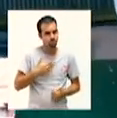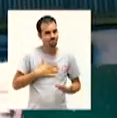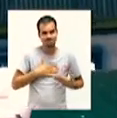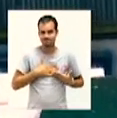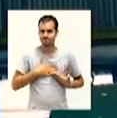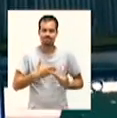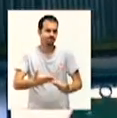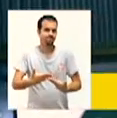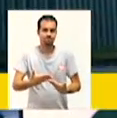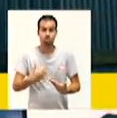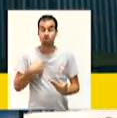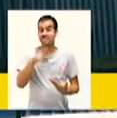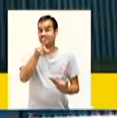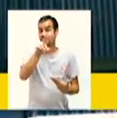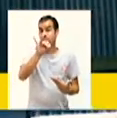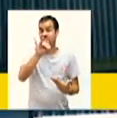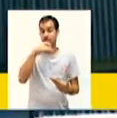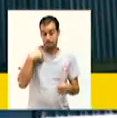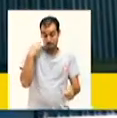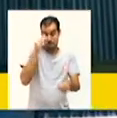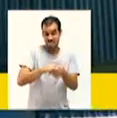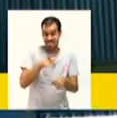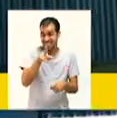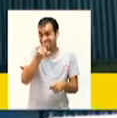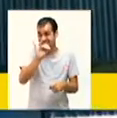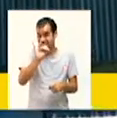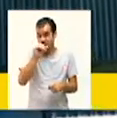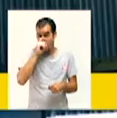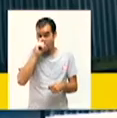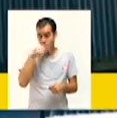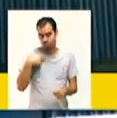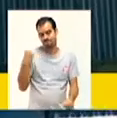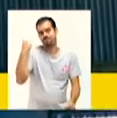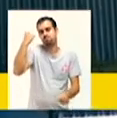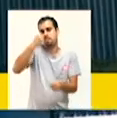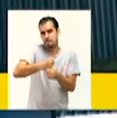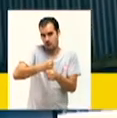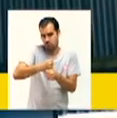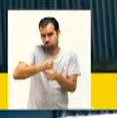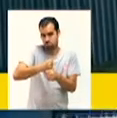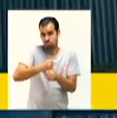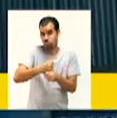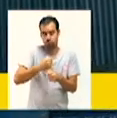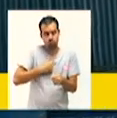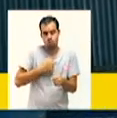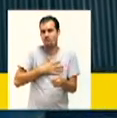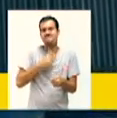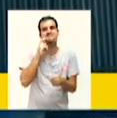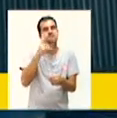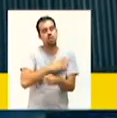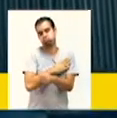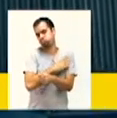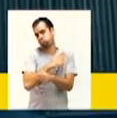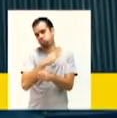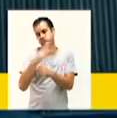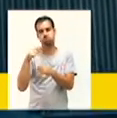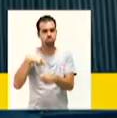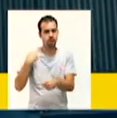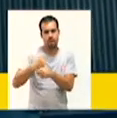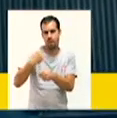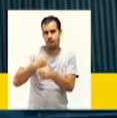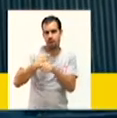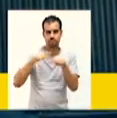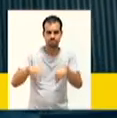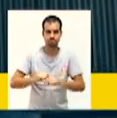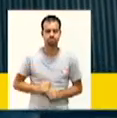desde 17 años, que salí de la escuela, yo estoy trabajando aquí toda una vida. Yo he hecho mi vida aquí adentro. Para mí esto como si fuera